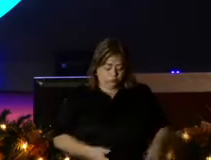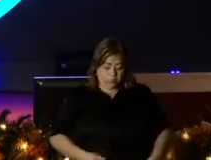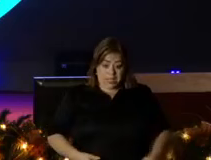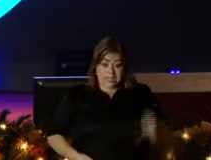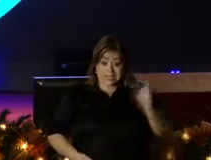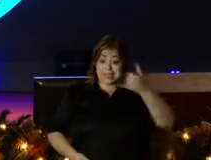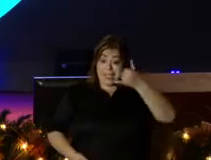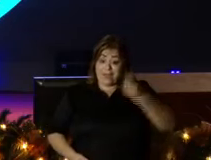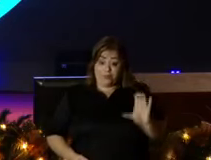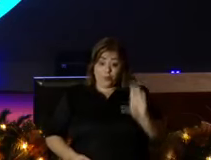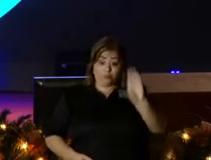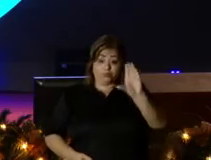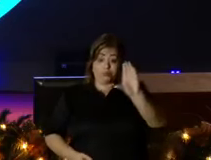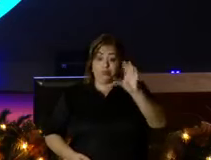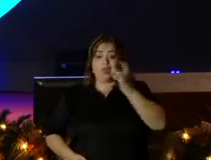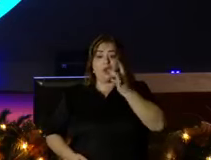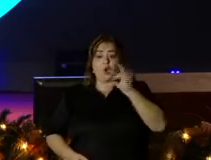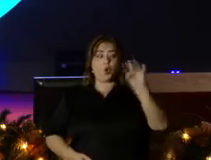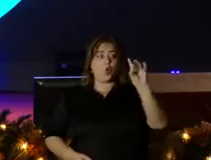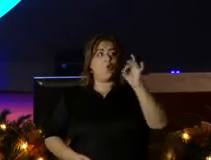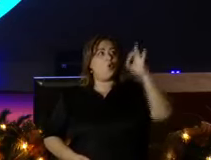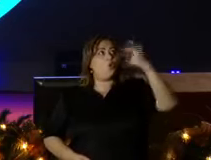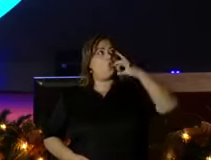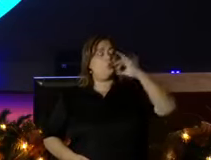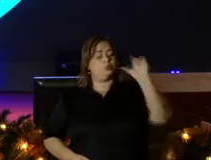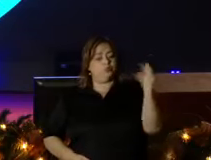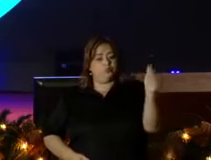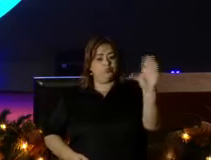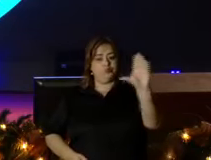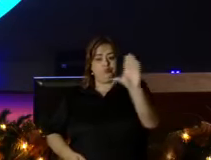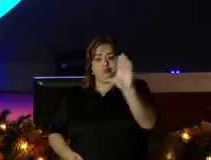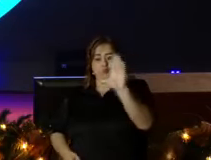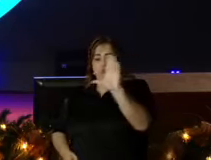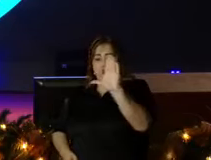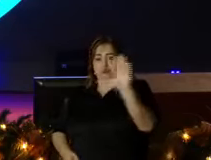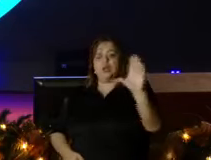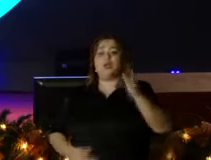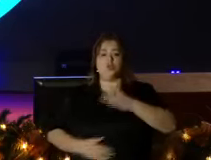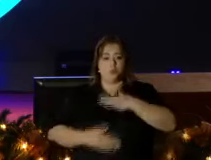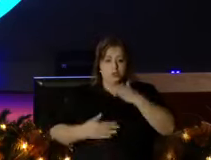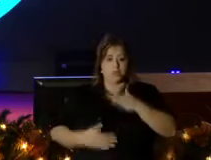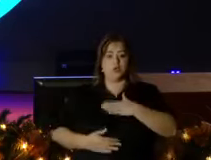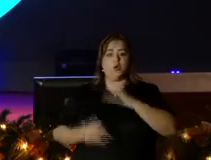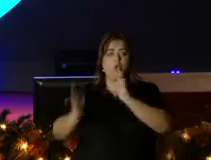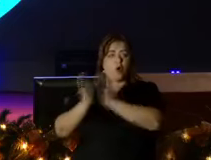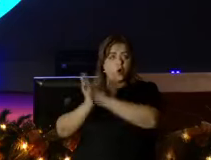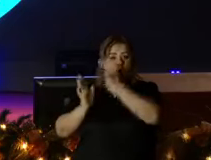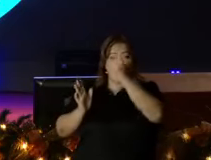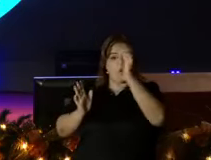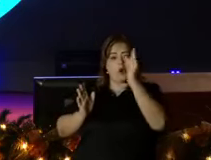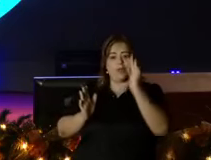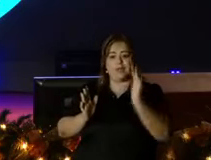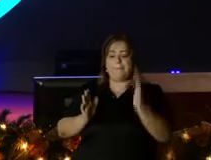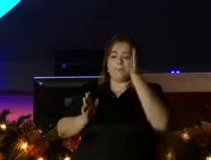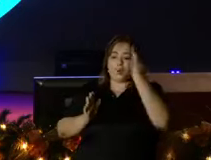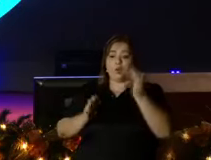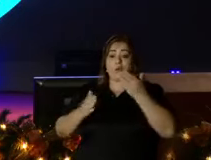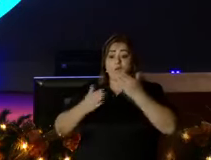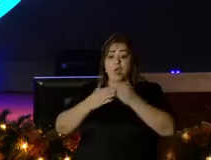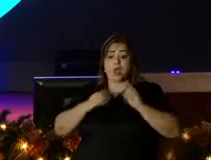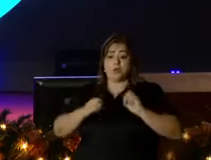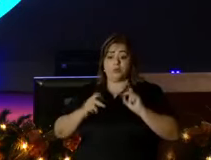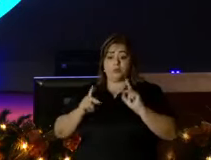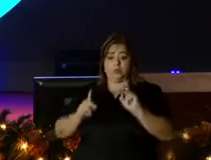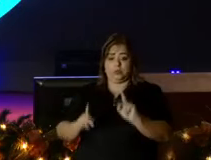somos lumbrera, alaba. Gloria a Dios. Así que yo me gozo, le doy gloria y honra a Dios por este privilegio. Y porque